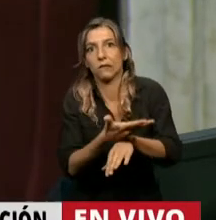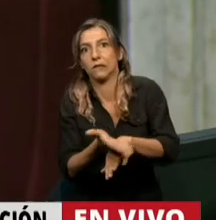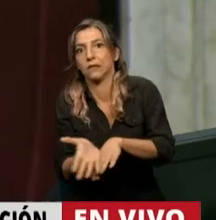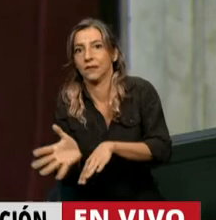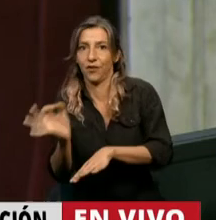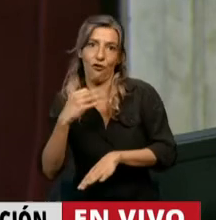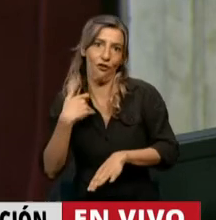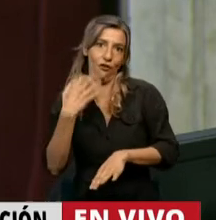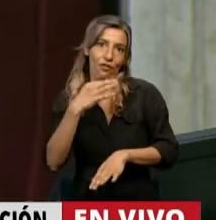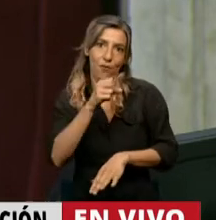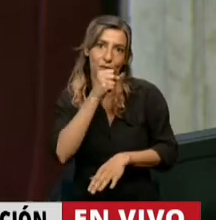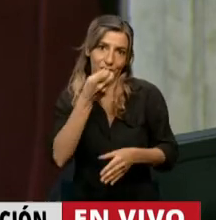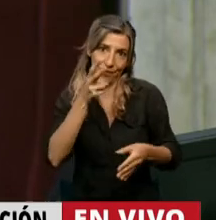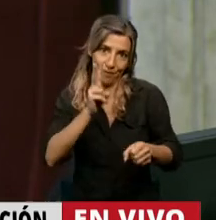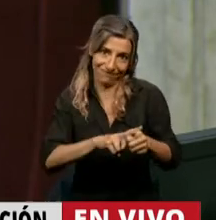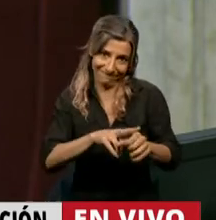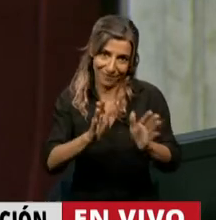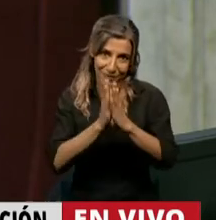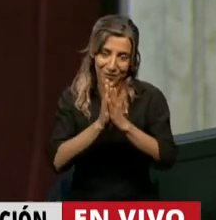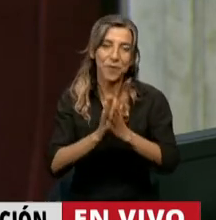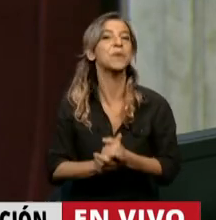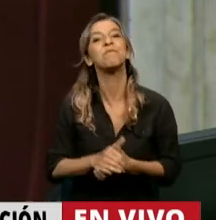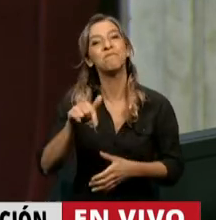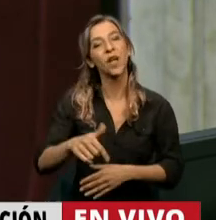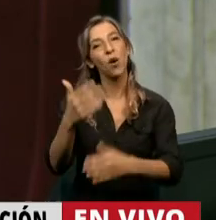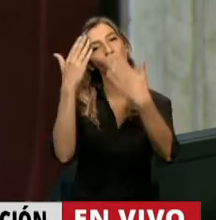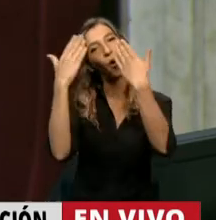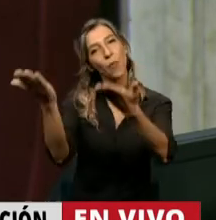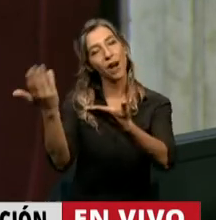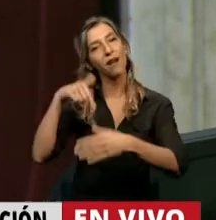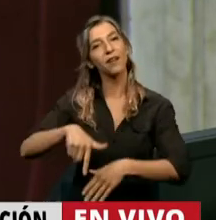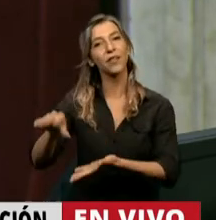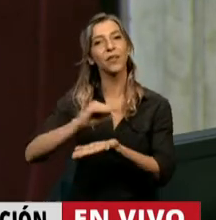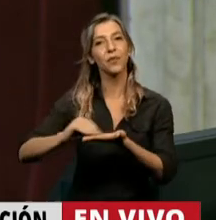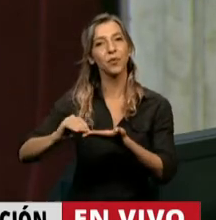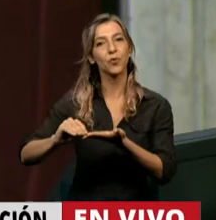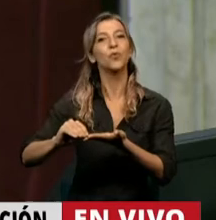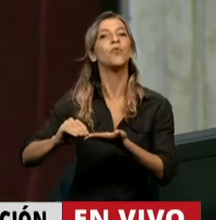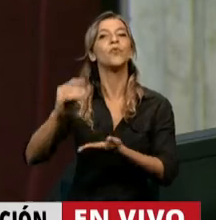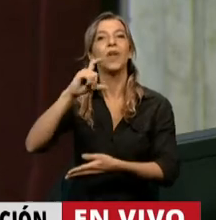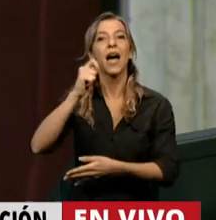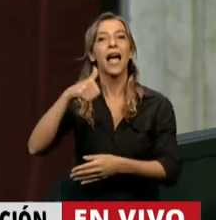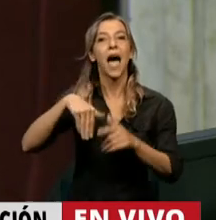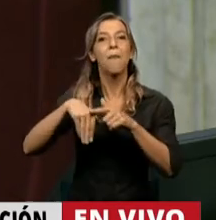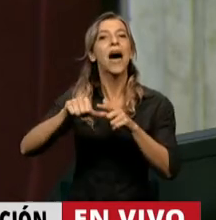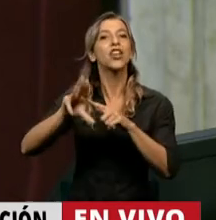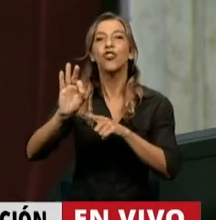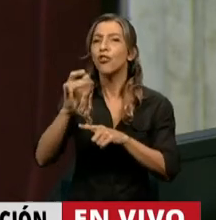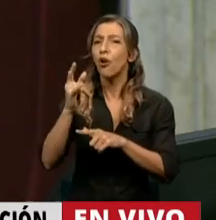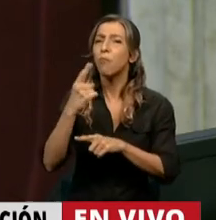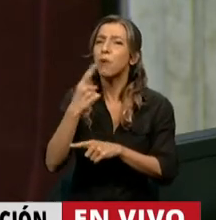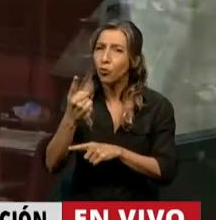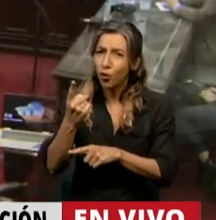por el voto femenino, tiene la palabra la diputada Graciela Camaño. ¿Va a pedir la palabra en todos los temas, diputada Camaño?